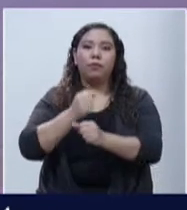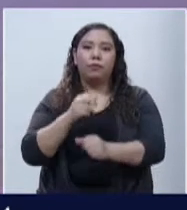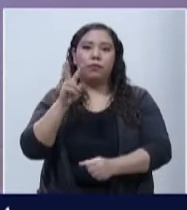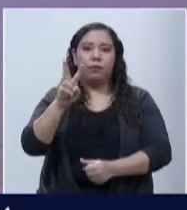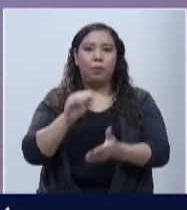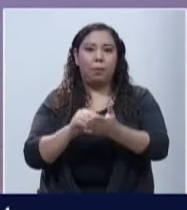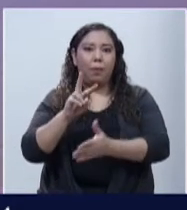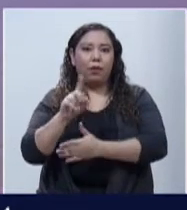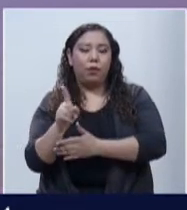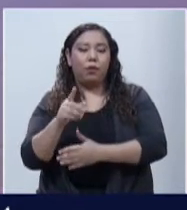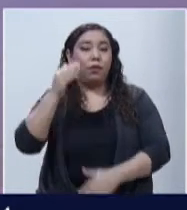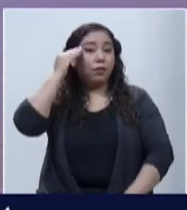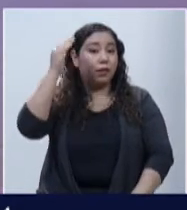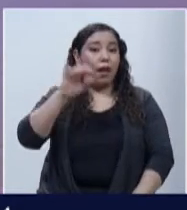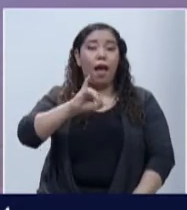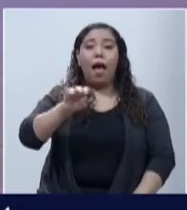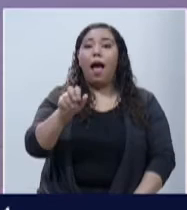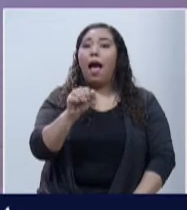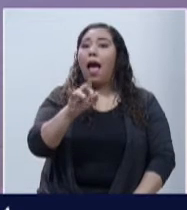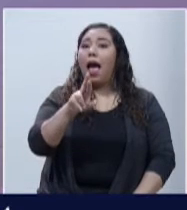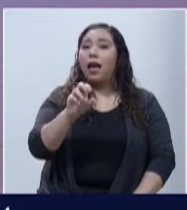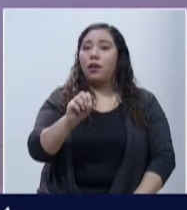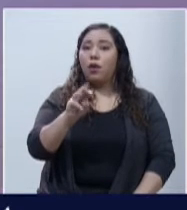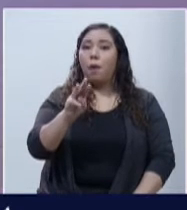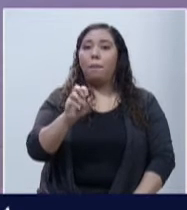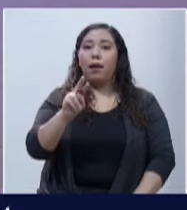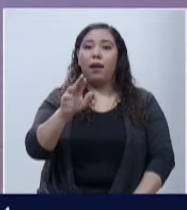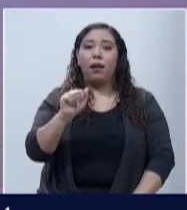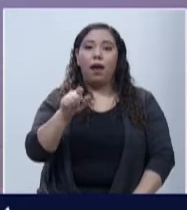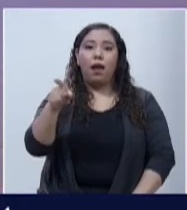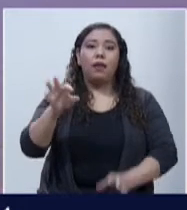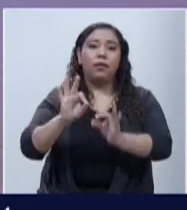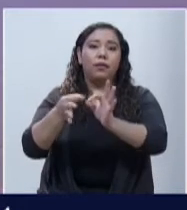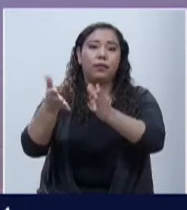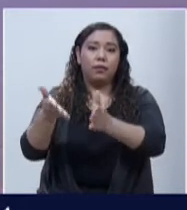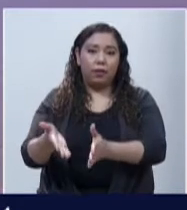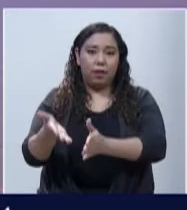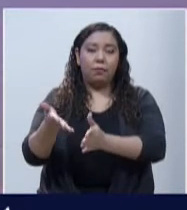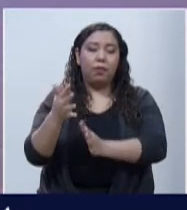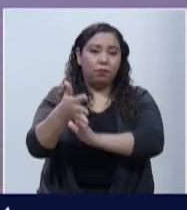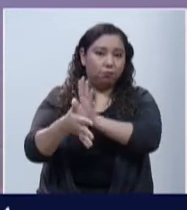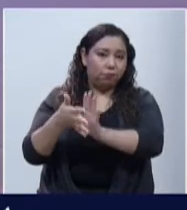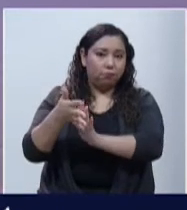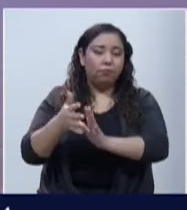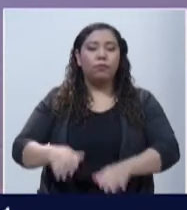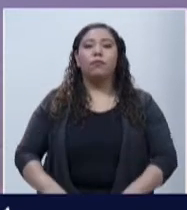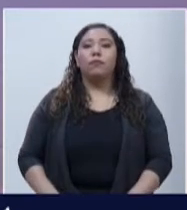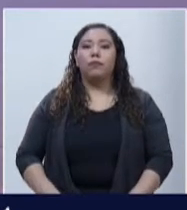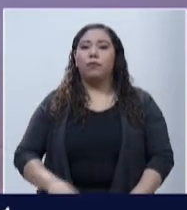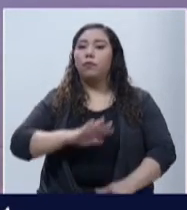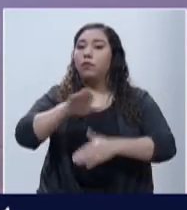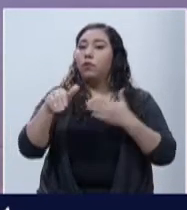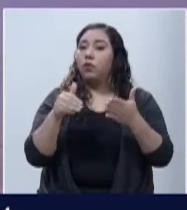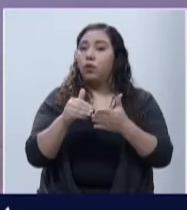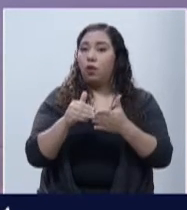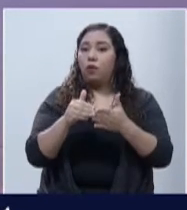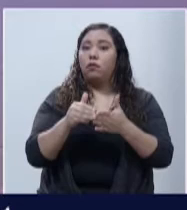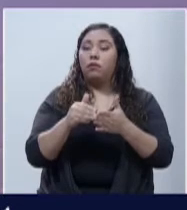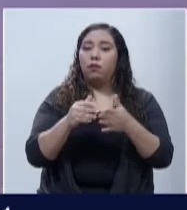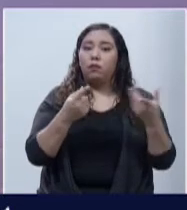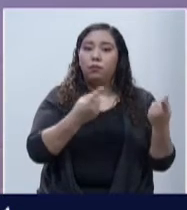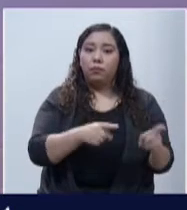quienes saluda a jairo rivera mena estoy en compañía de sara y kalex como intérprete esta tarde para llevarles ustedes todas las informaciones que se han